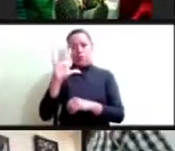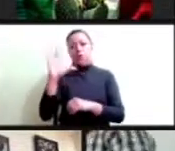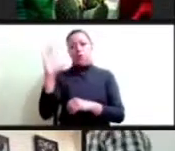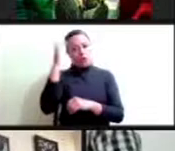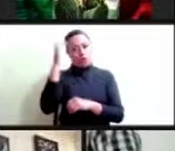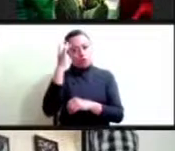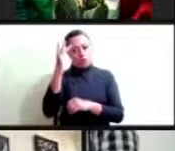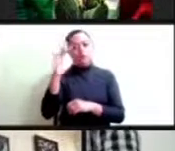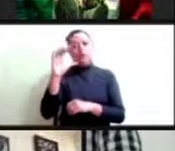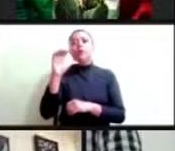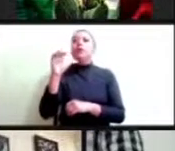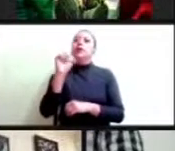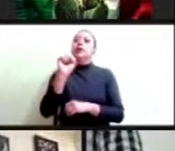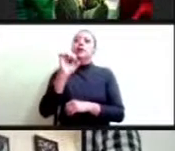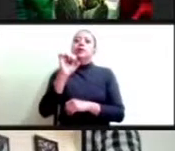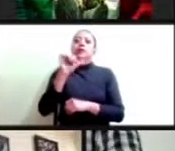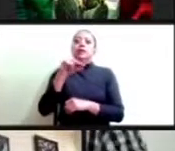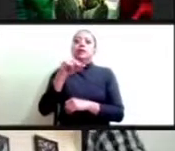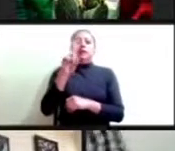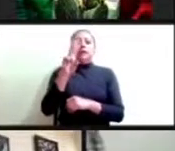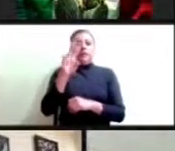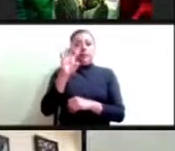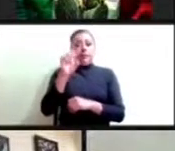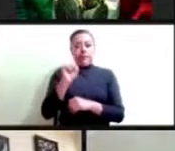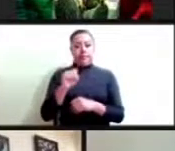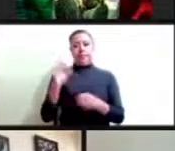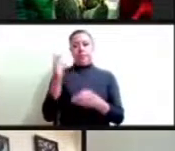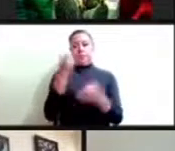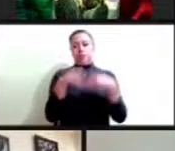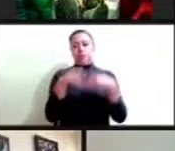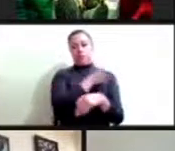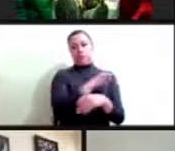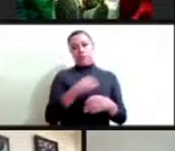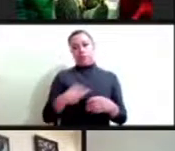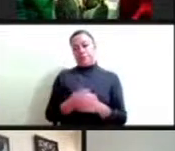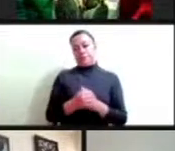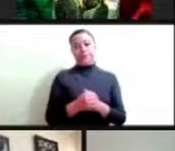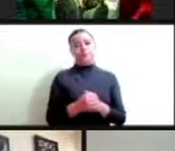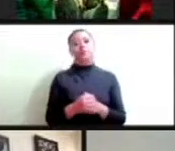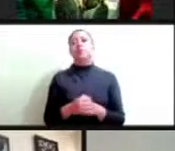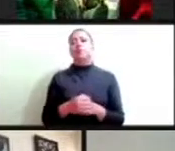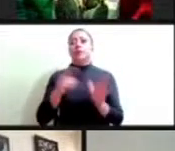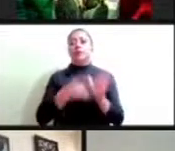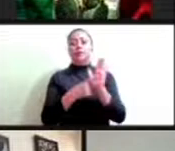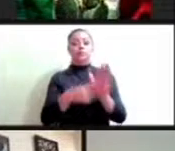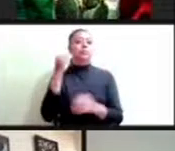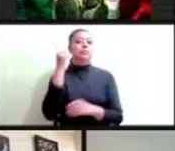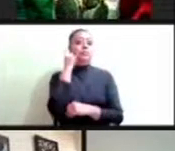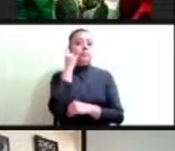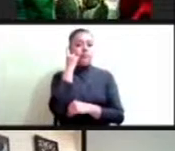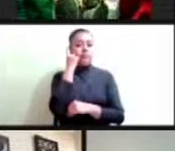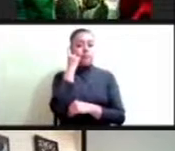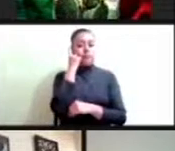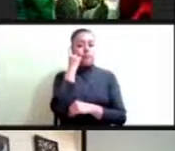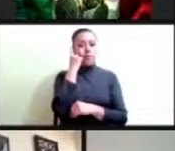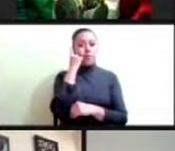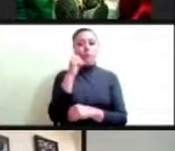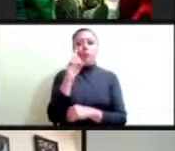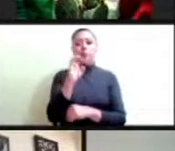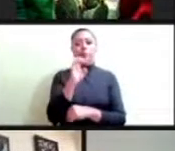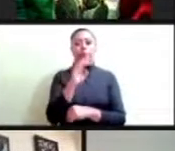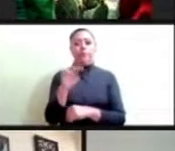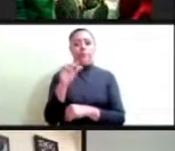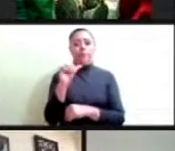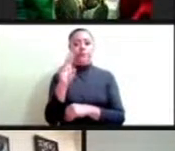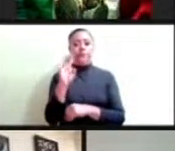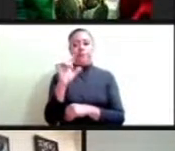del delito en estas zonas. Presentado por el diputado José Manuel Vargas Bernal, integrante del Grupo Parlamentario de